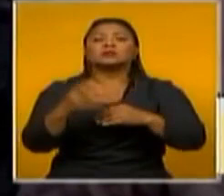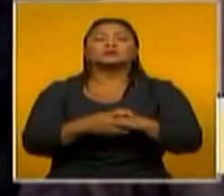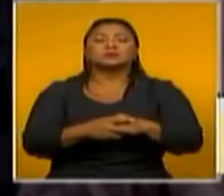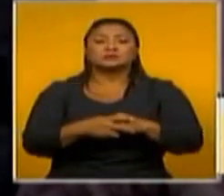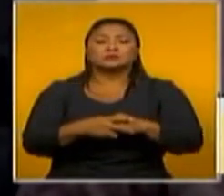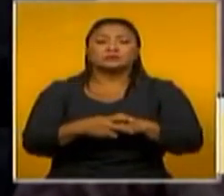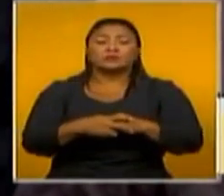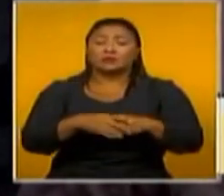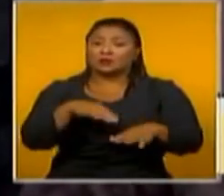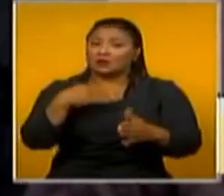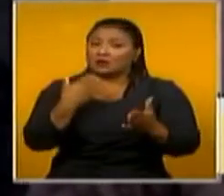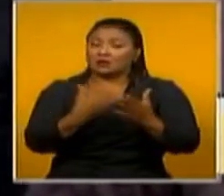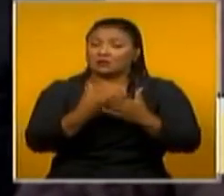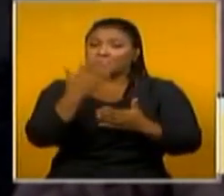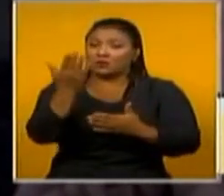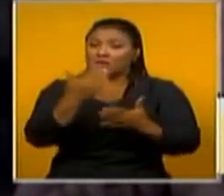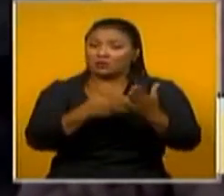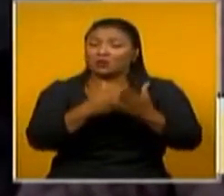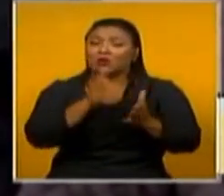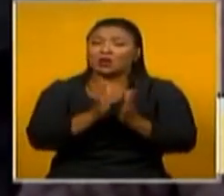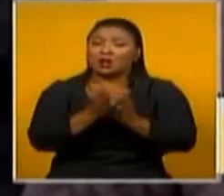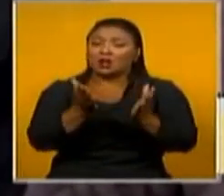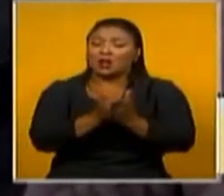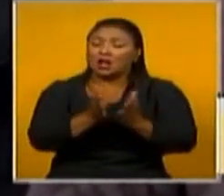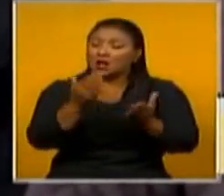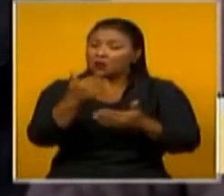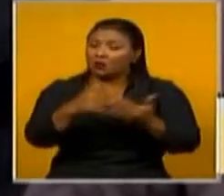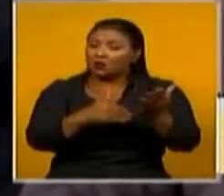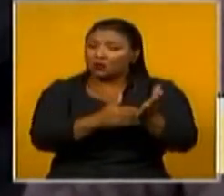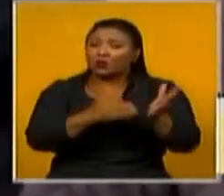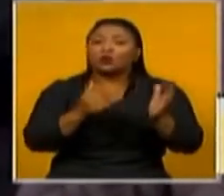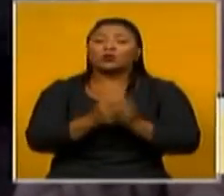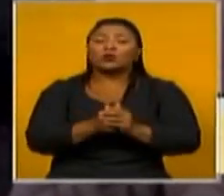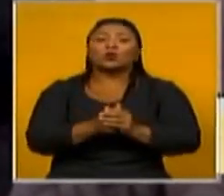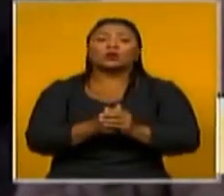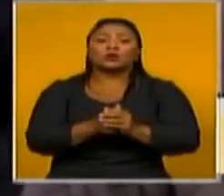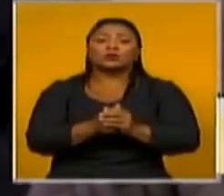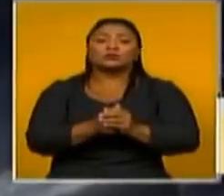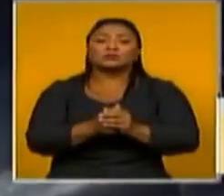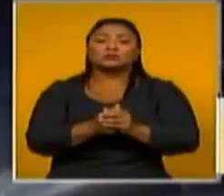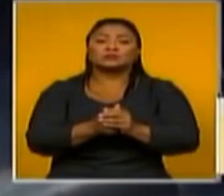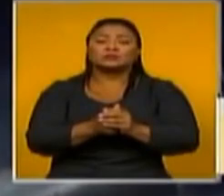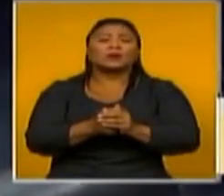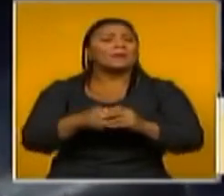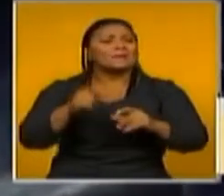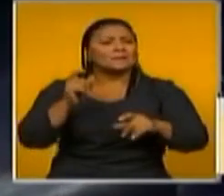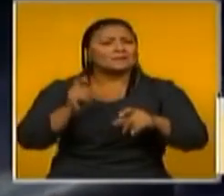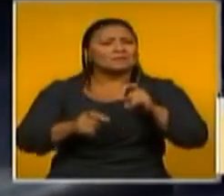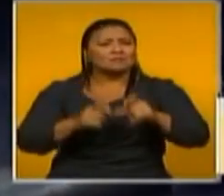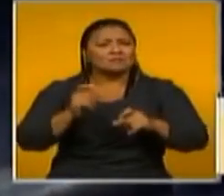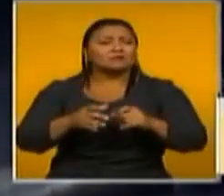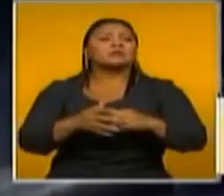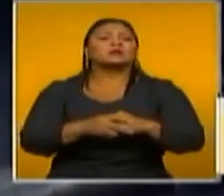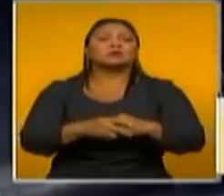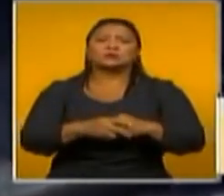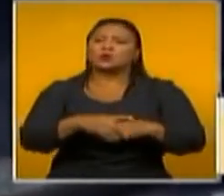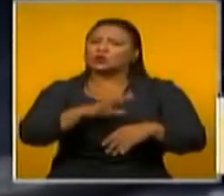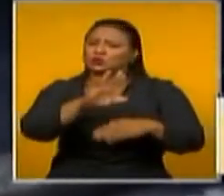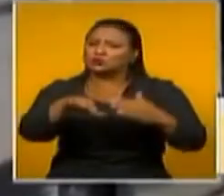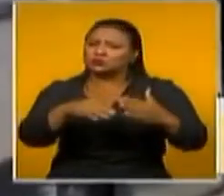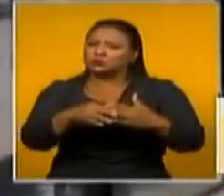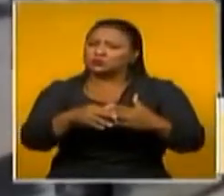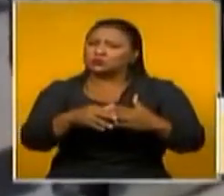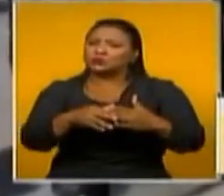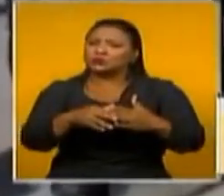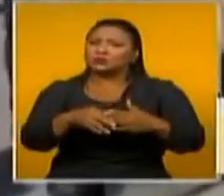evidencia hace referencia a libros, a actas, a mecanismos que utilizaban los ciudadanos para comunicarse entre ellos.